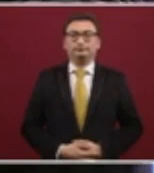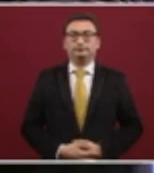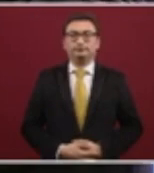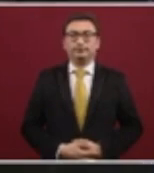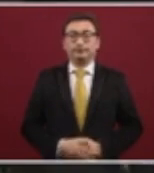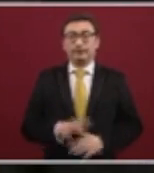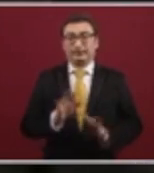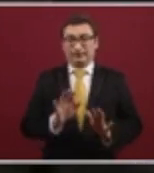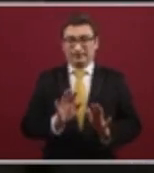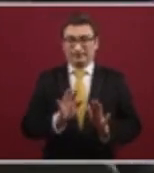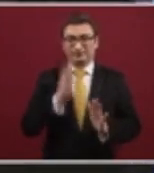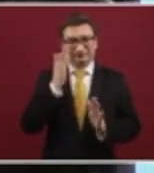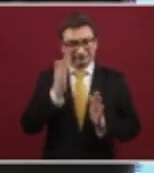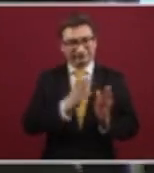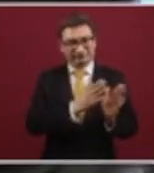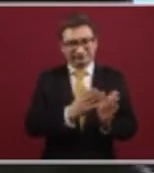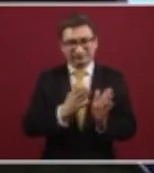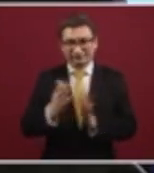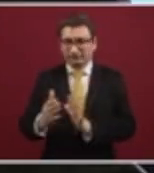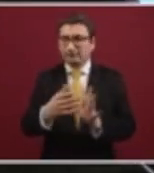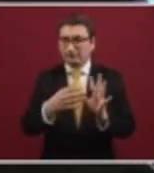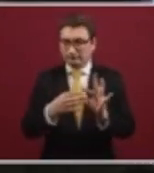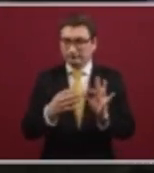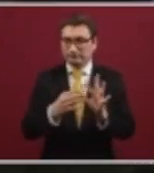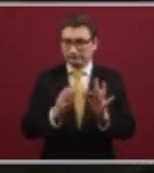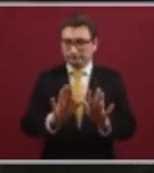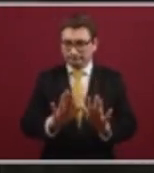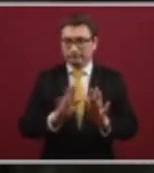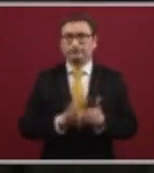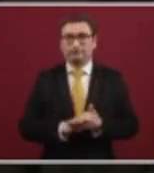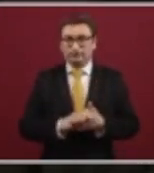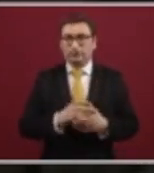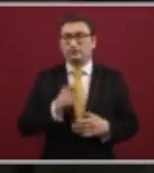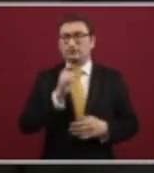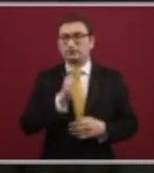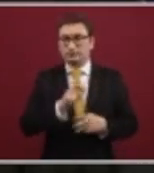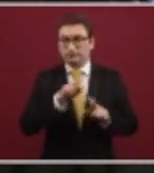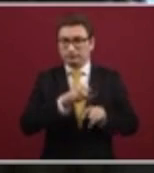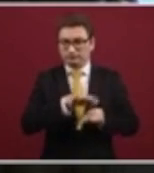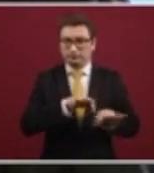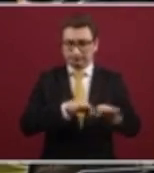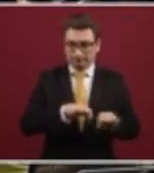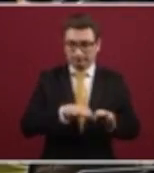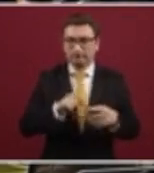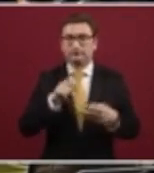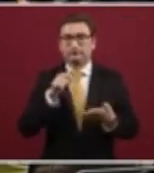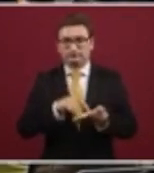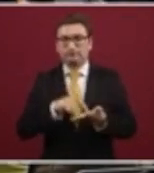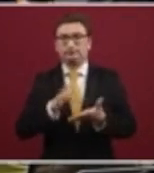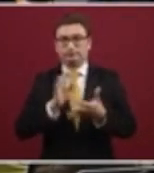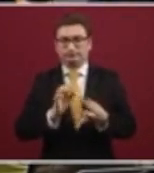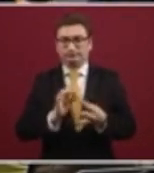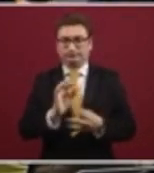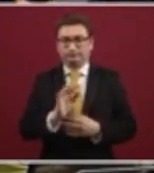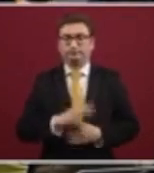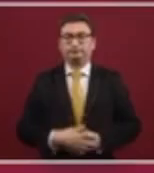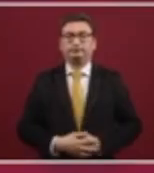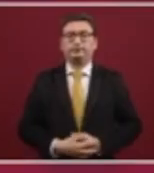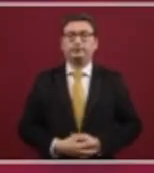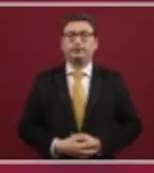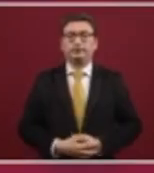pero vamos por parte. Esto es en lo que corresponde al empleo. Dices, el consumo,